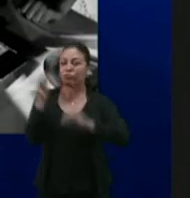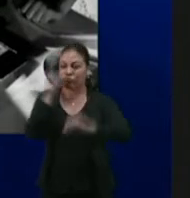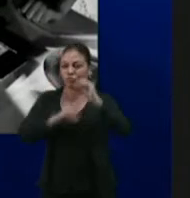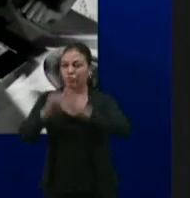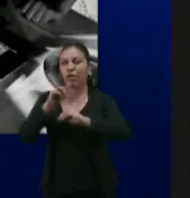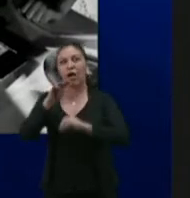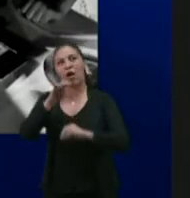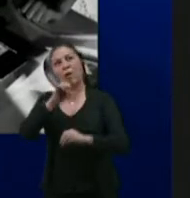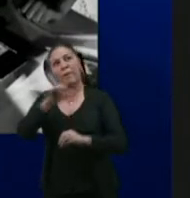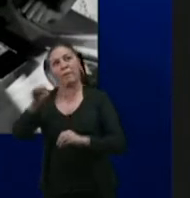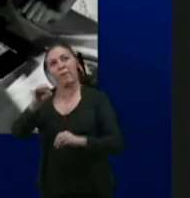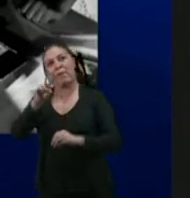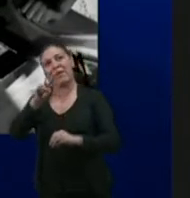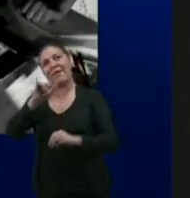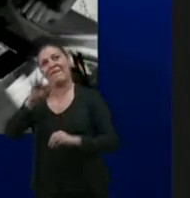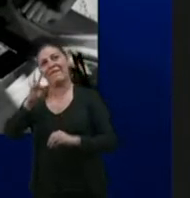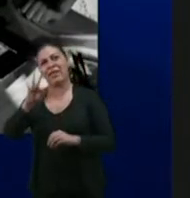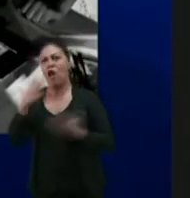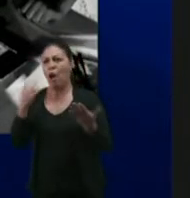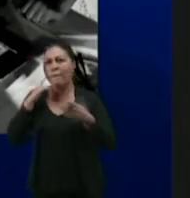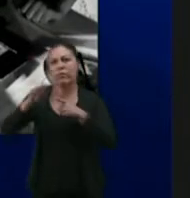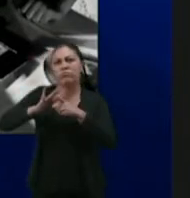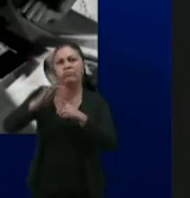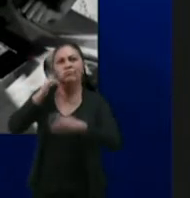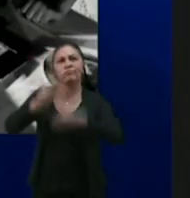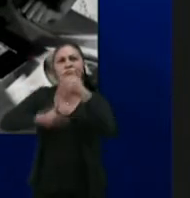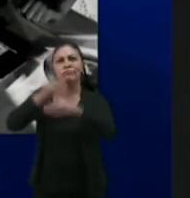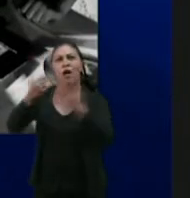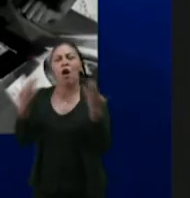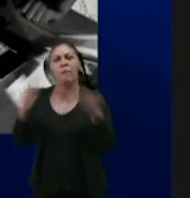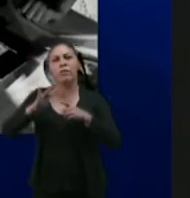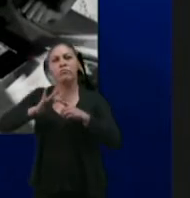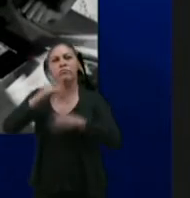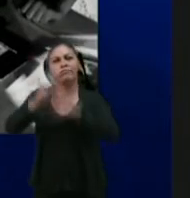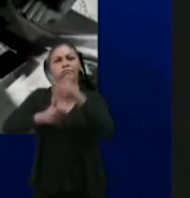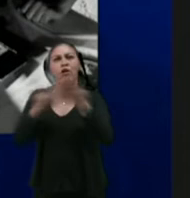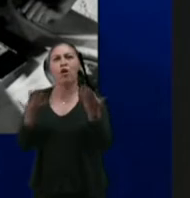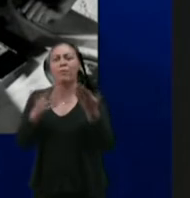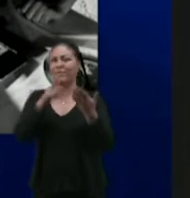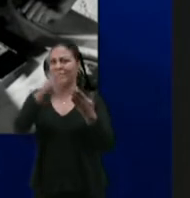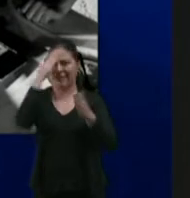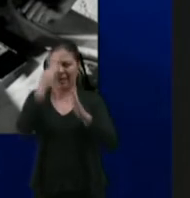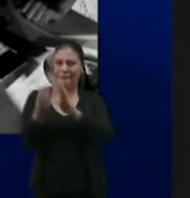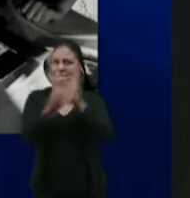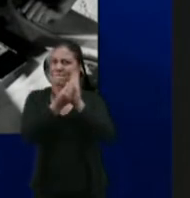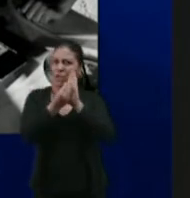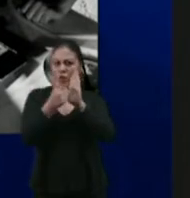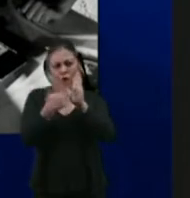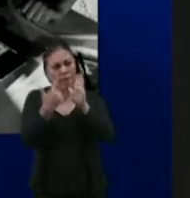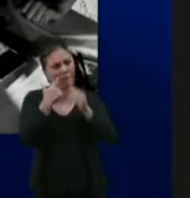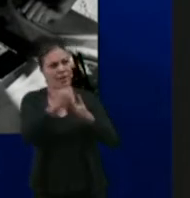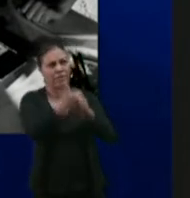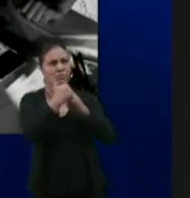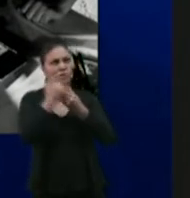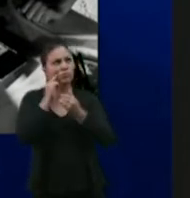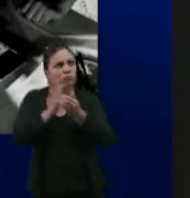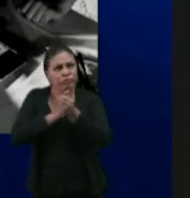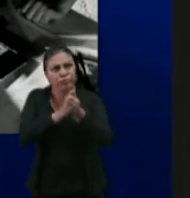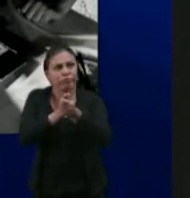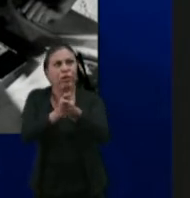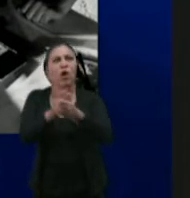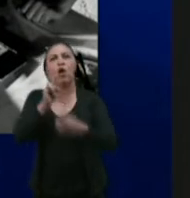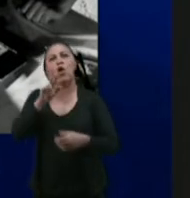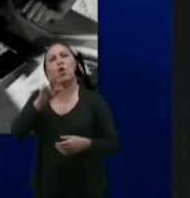cómo proceder, y eso vino precisamente del manual de la forma de proceder de Uri. Estamos tan emocionados